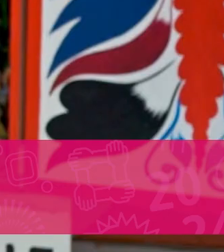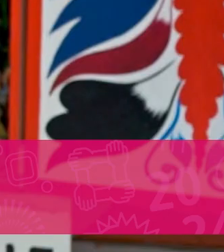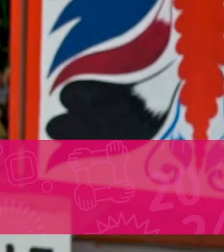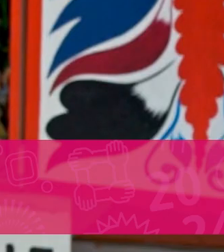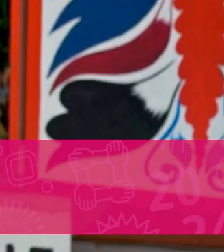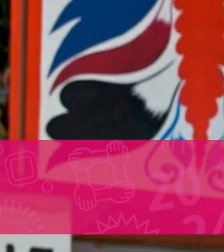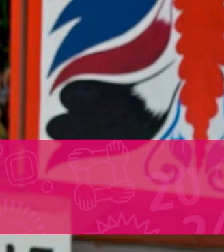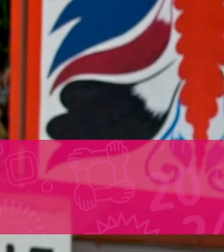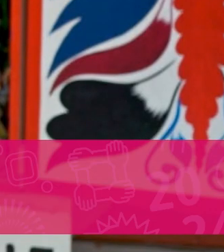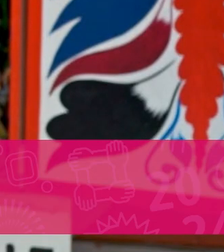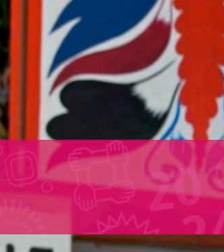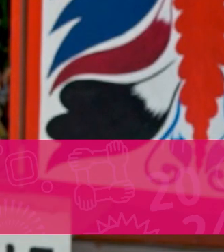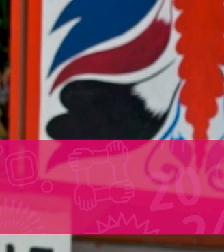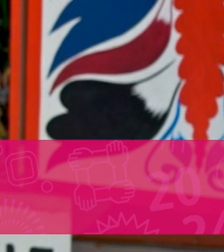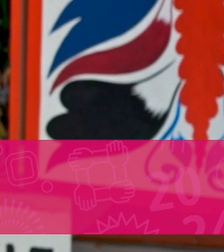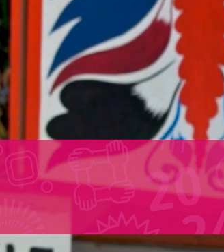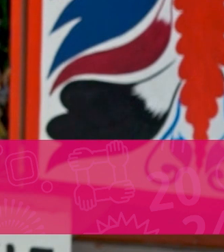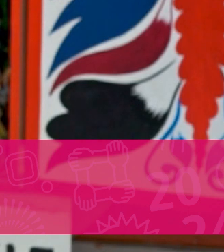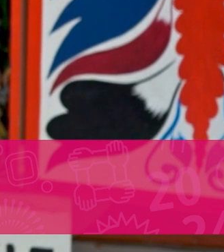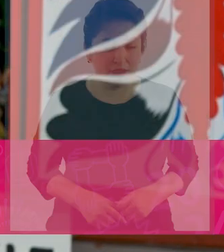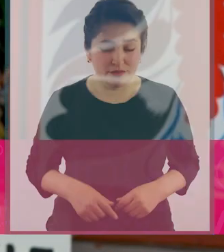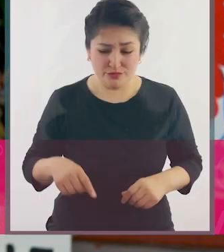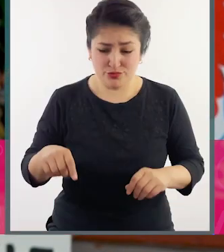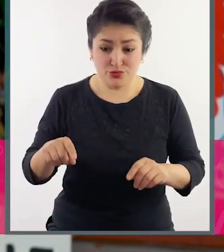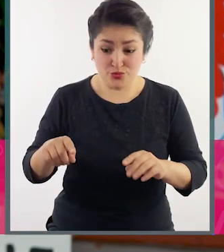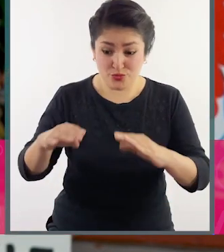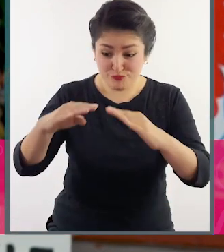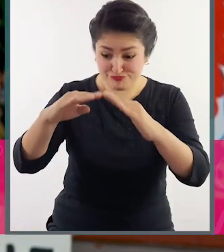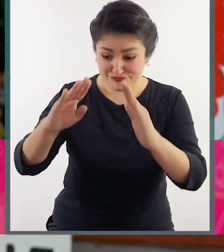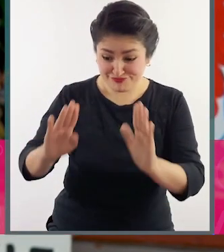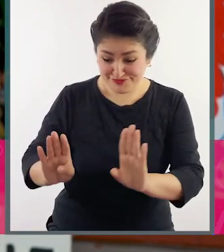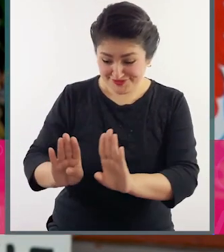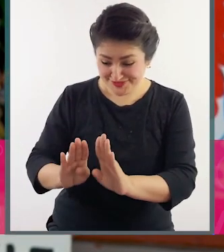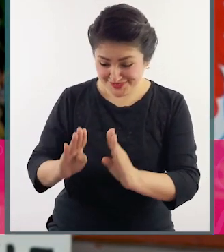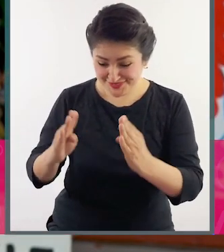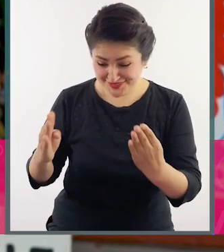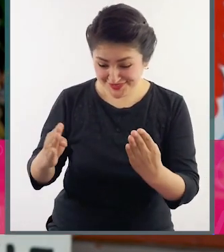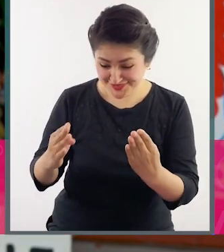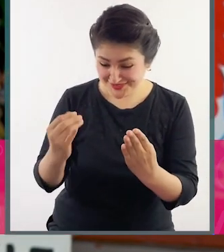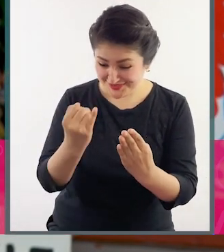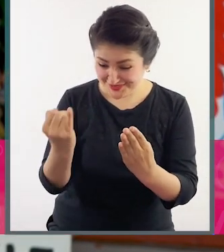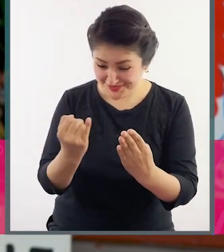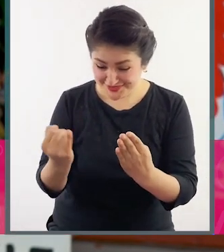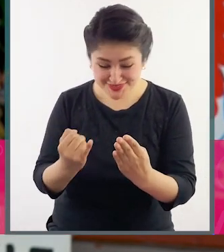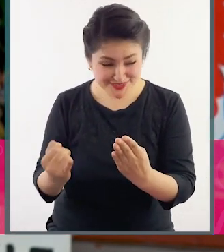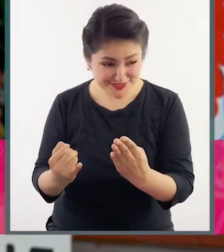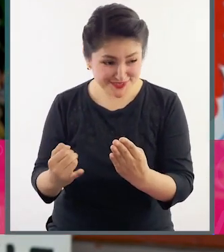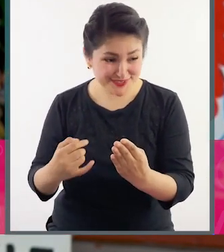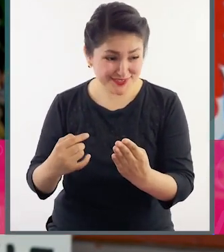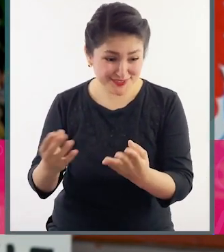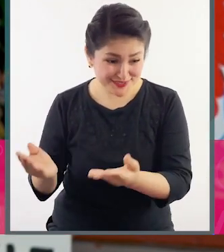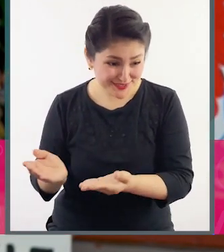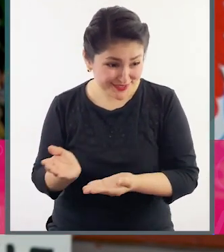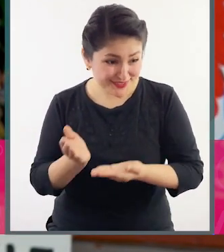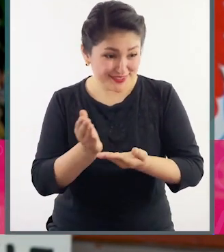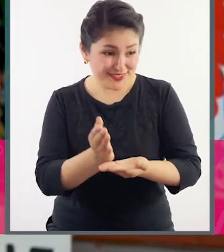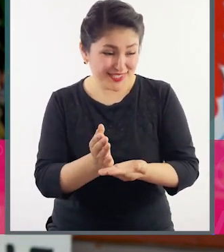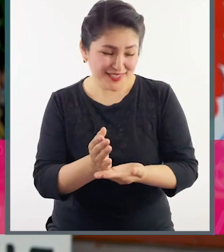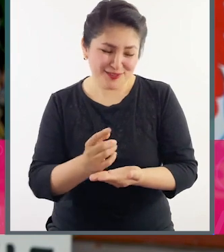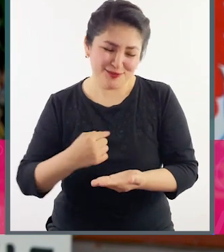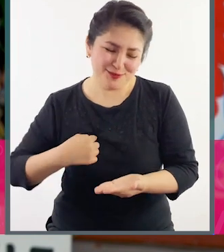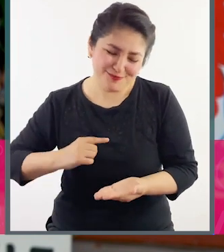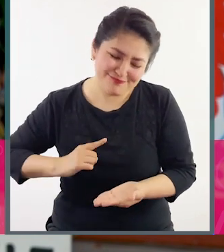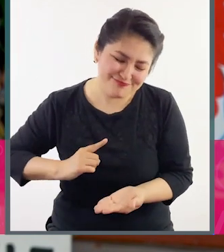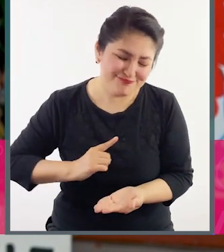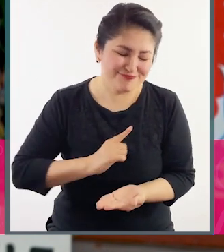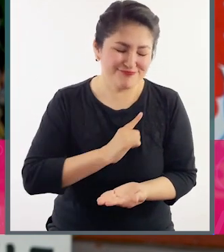nuestro arte o nuestro retablo ayacuchano va a ser pues presente en esta conmemoración del bicentenario.